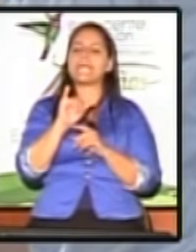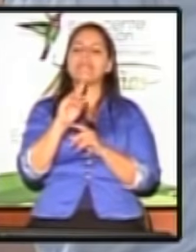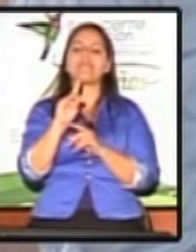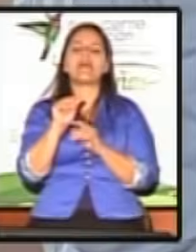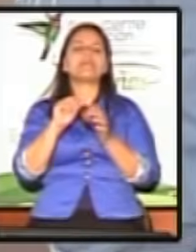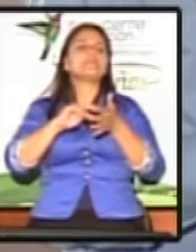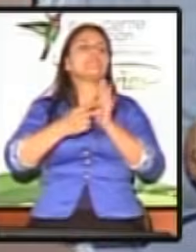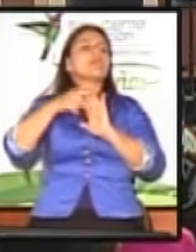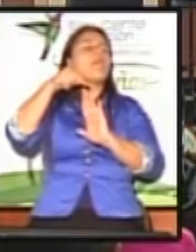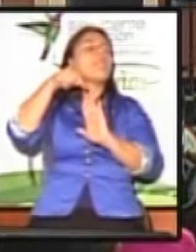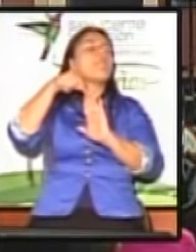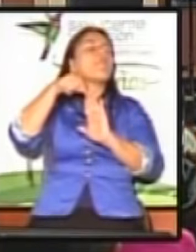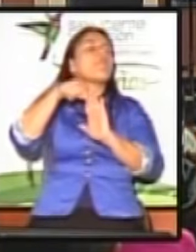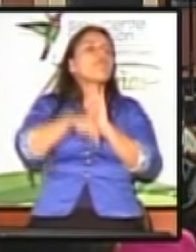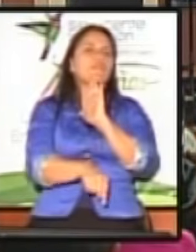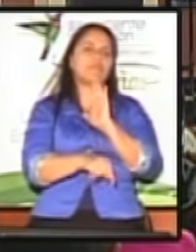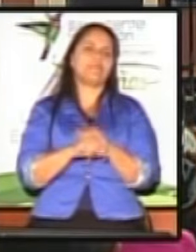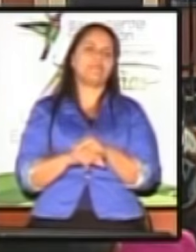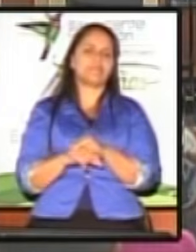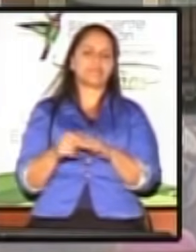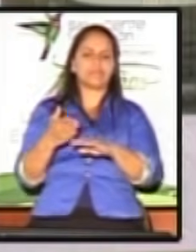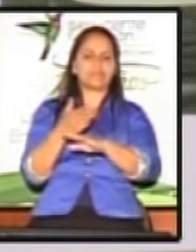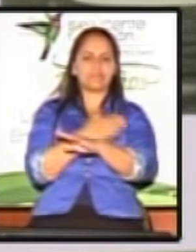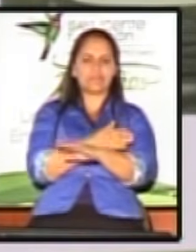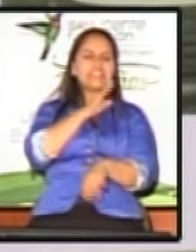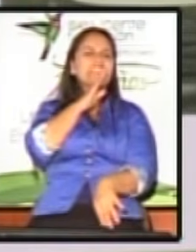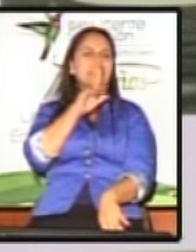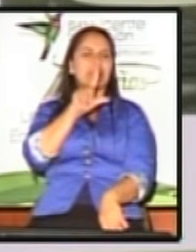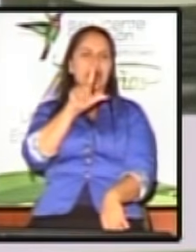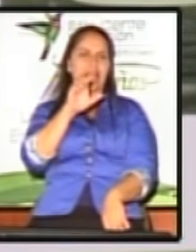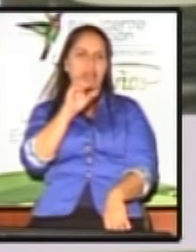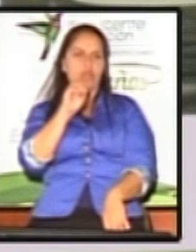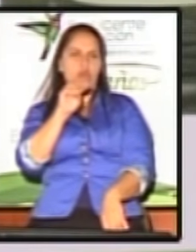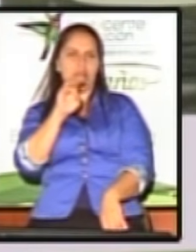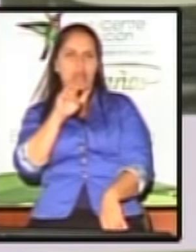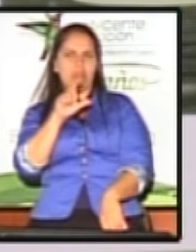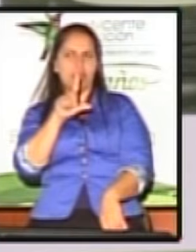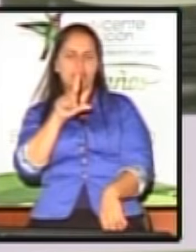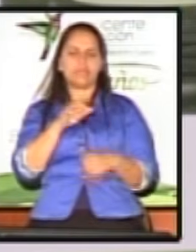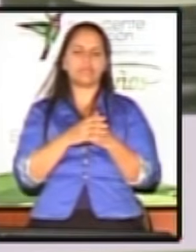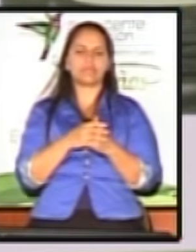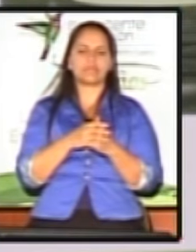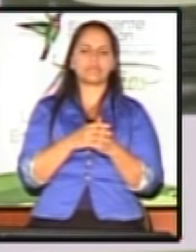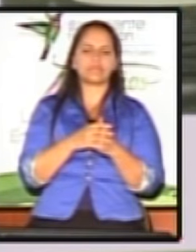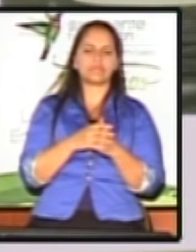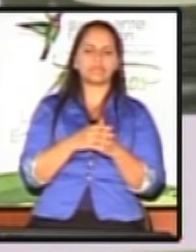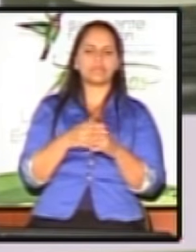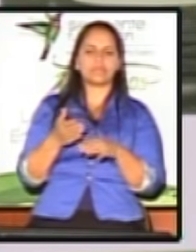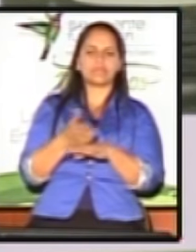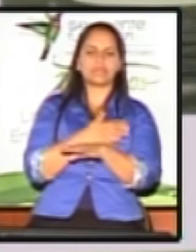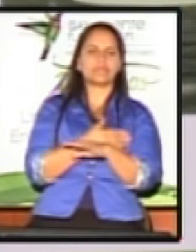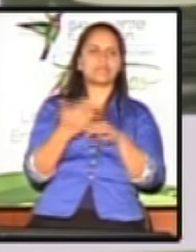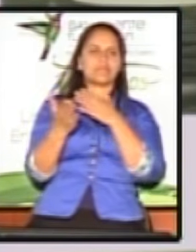profunda. Porque como me decía Leonela hace unos 10 años, 15 años tenía con un osteosarcoma, que llegó a